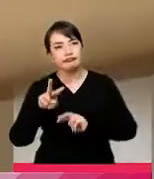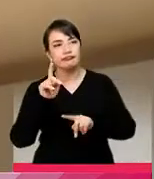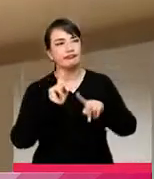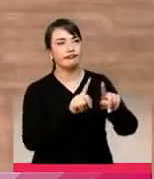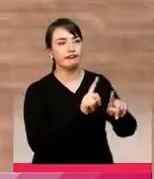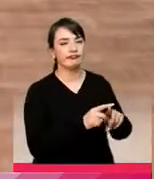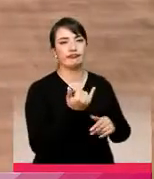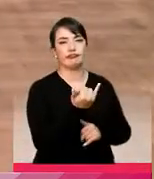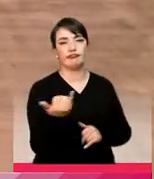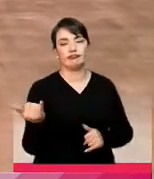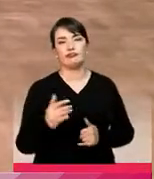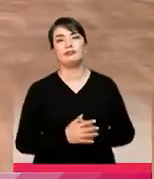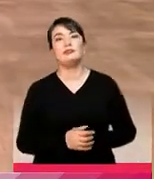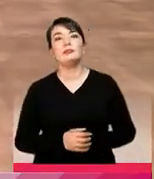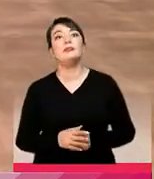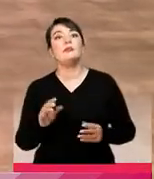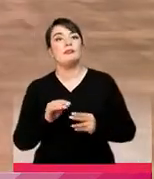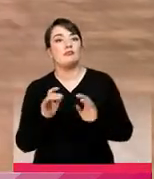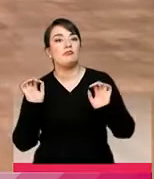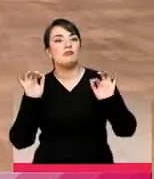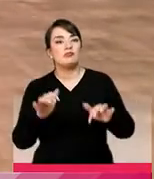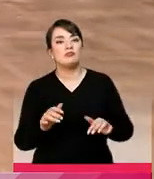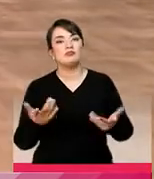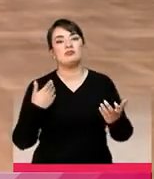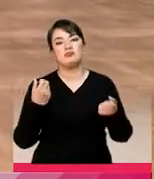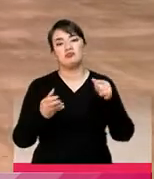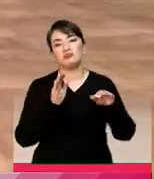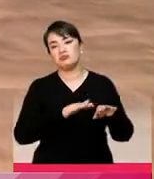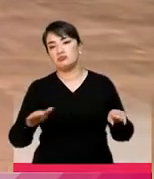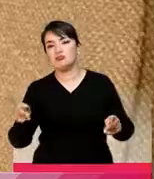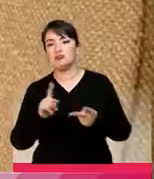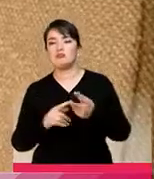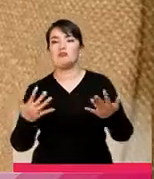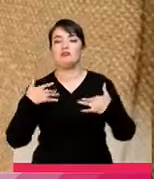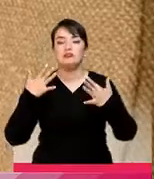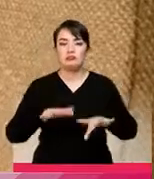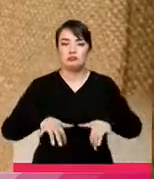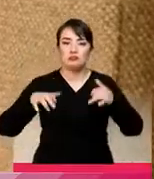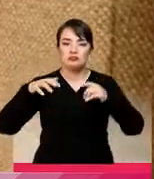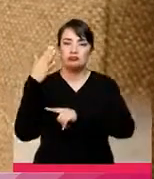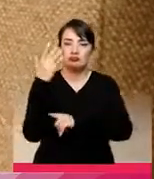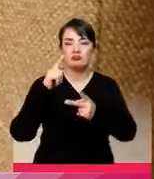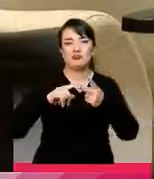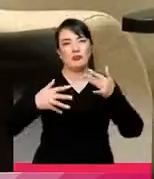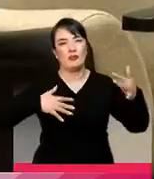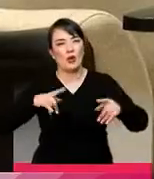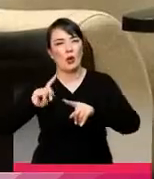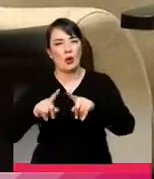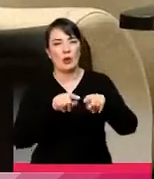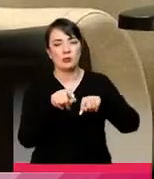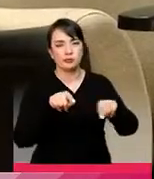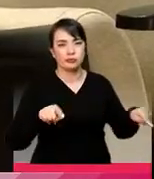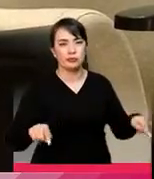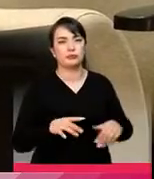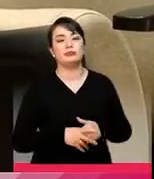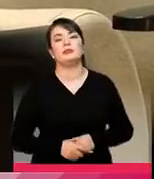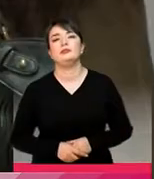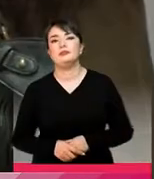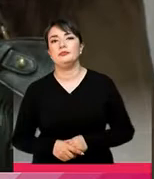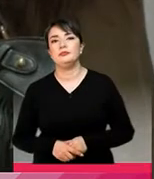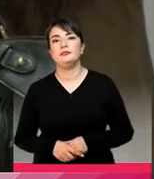artes escénicas, realizadas en autocines, autoeventos, salas de cine, teatros y en otras infraestructuras de las artes